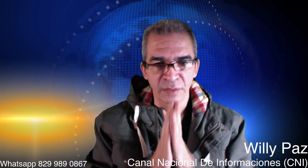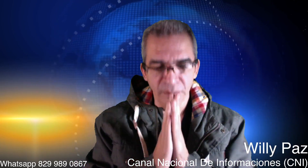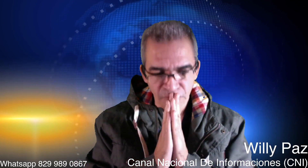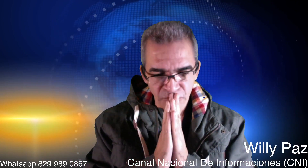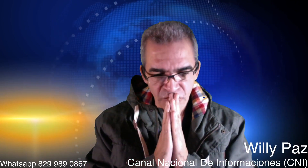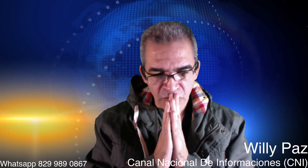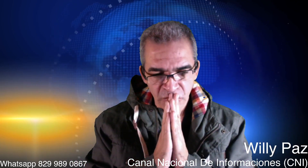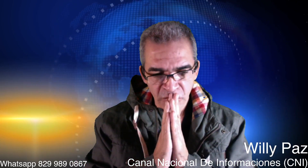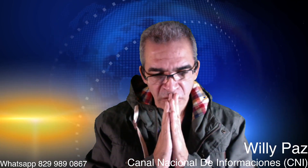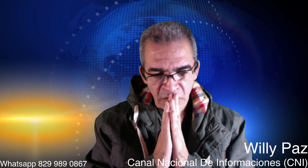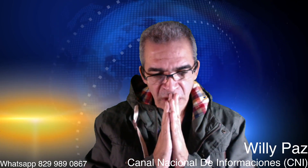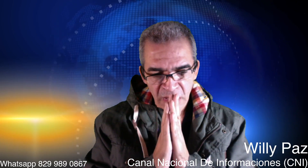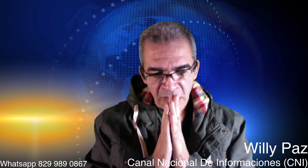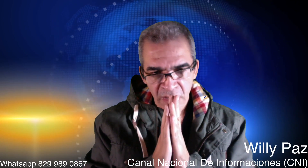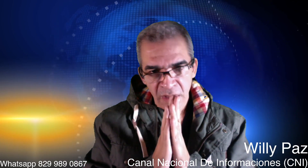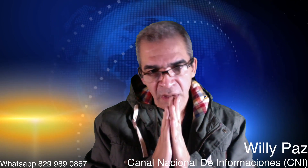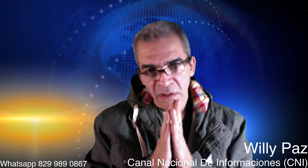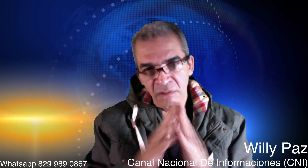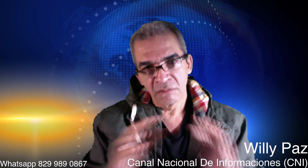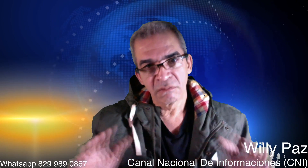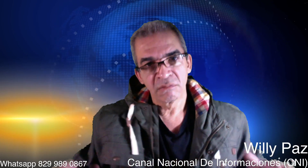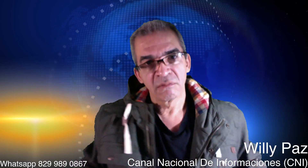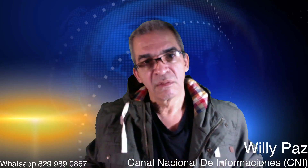diría yo,